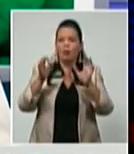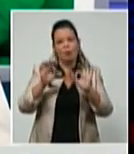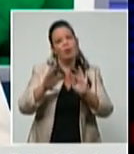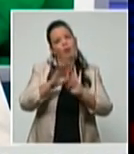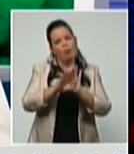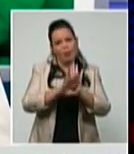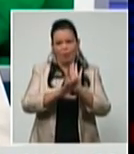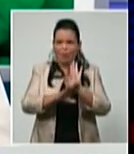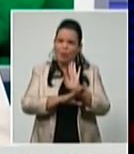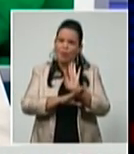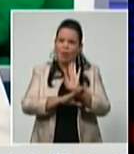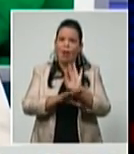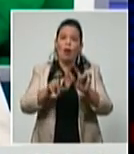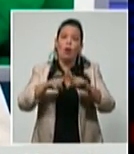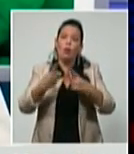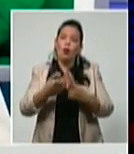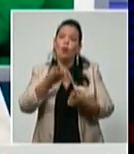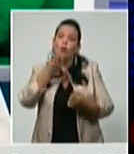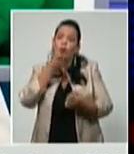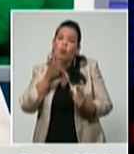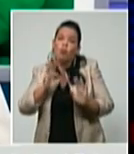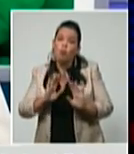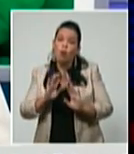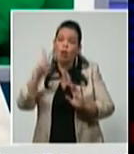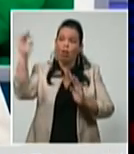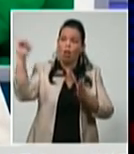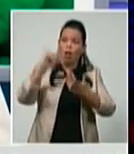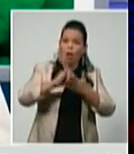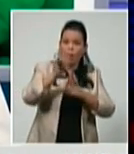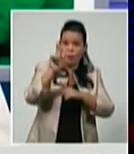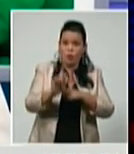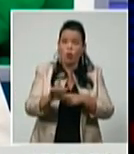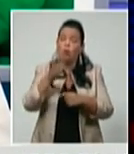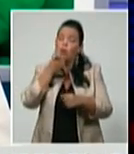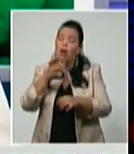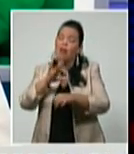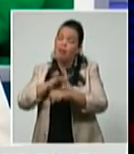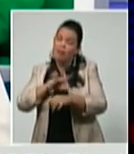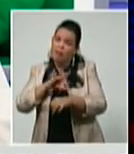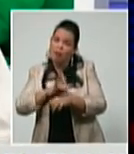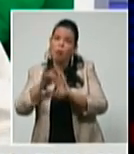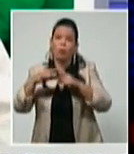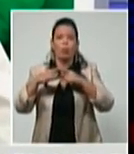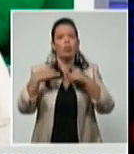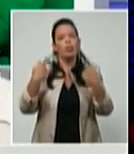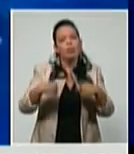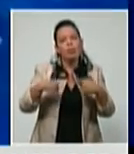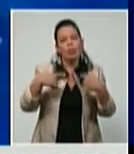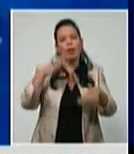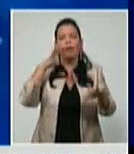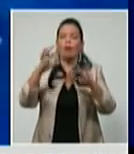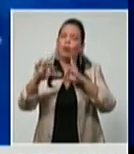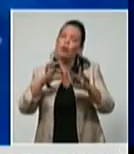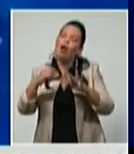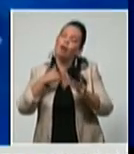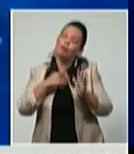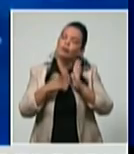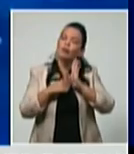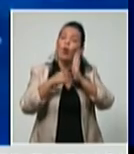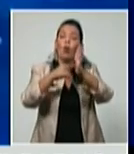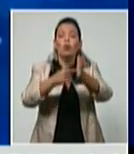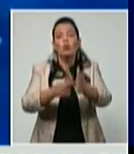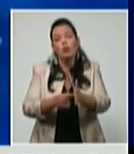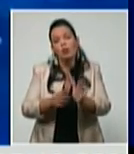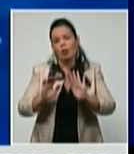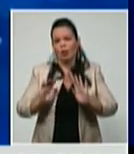está infectado, contagiar a otra persona en nuestro país. Es lo que pudiera decir en relación con el protocolo que